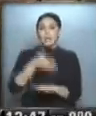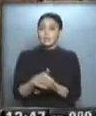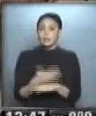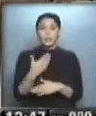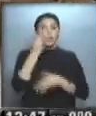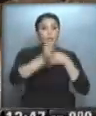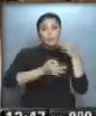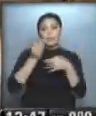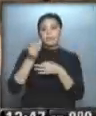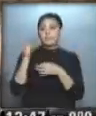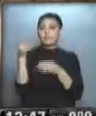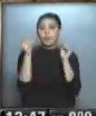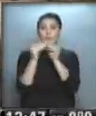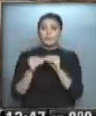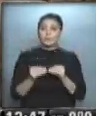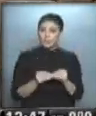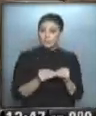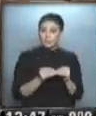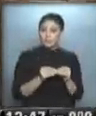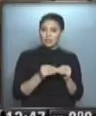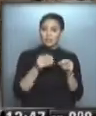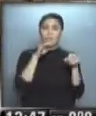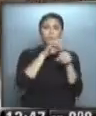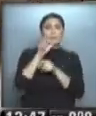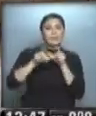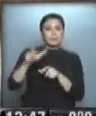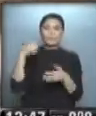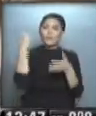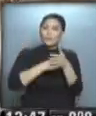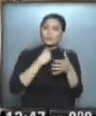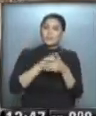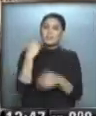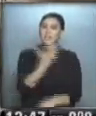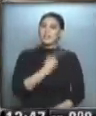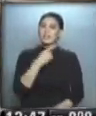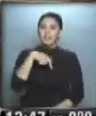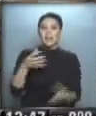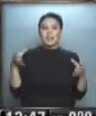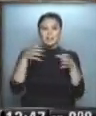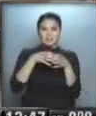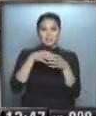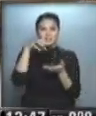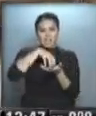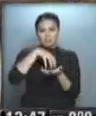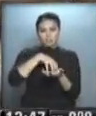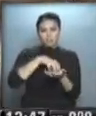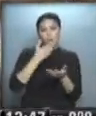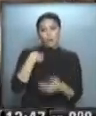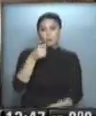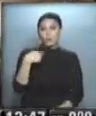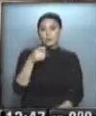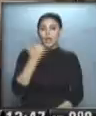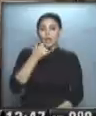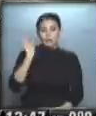a hablar con nuestros compañeros compañeros militantes dirigentes que están acá en este centro jubilados con muchos de nuestros